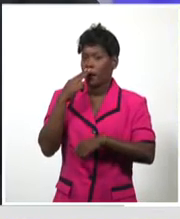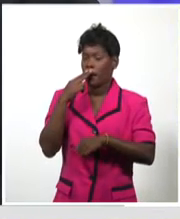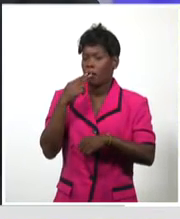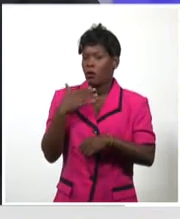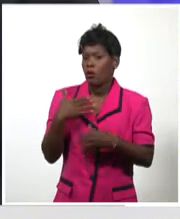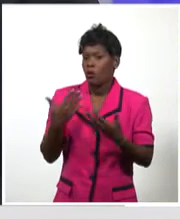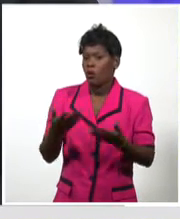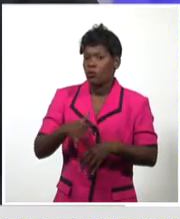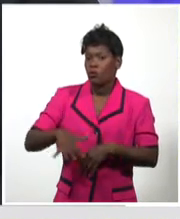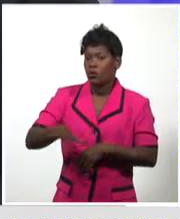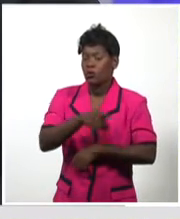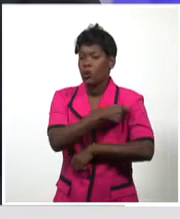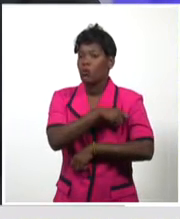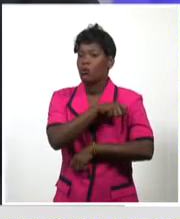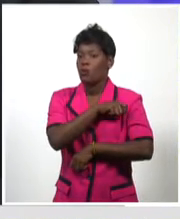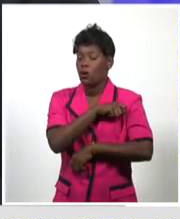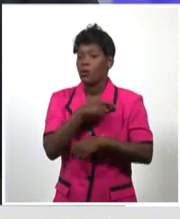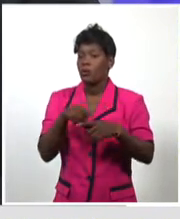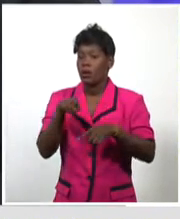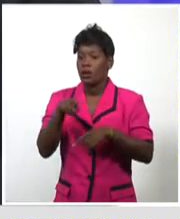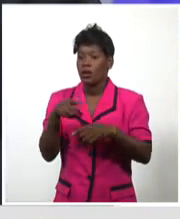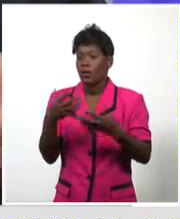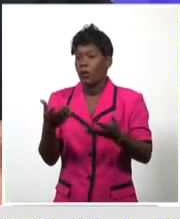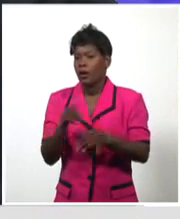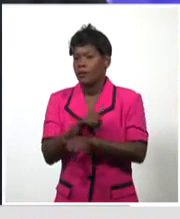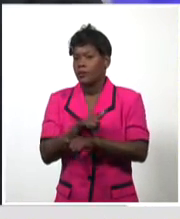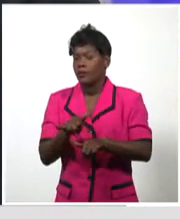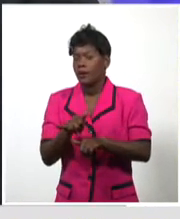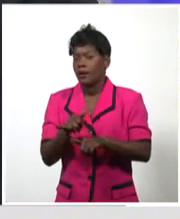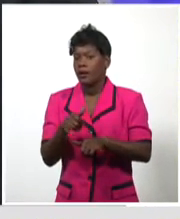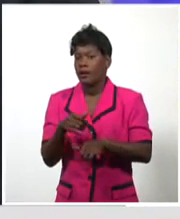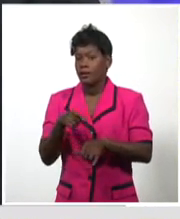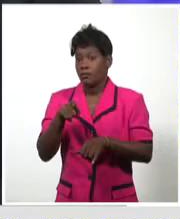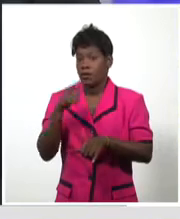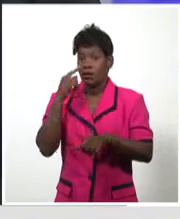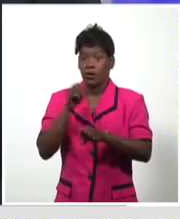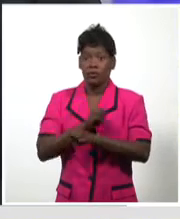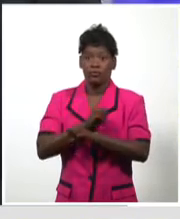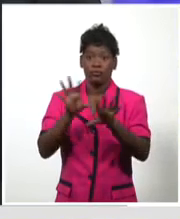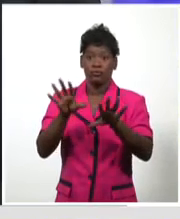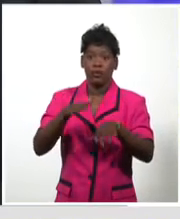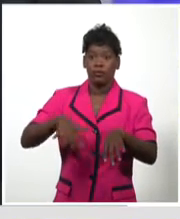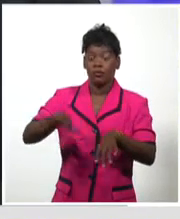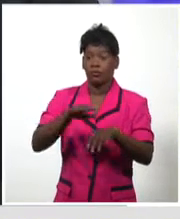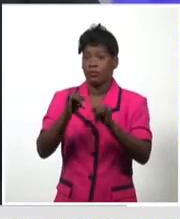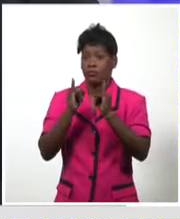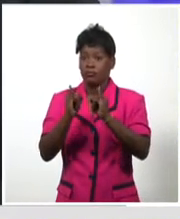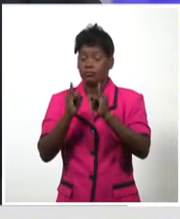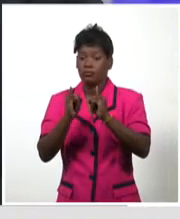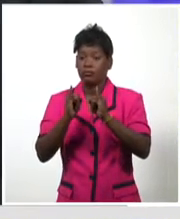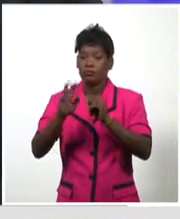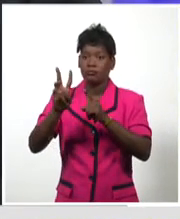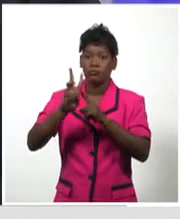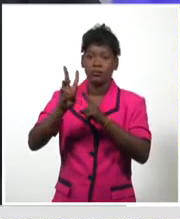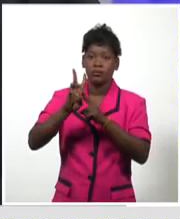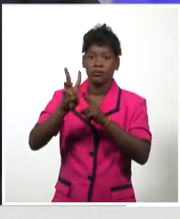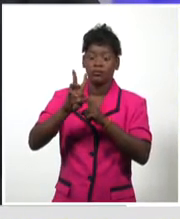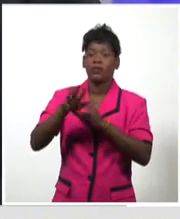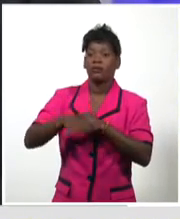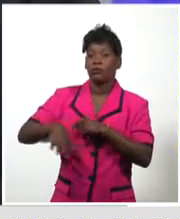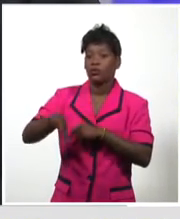conocidos, como usted también decía, son los que habitualmente salen a la población en la pantalla para todo el uso público, pero